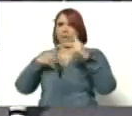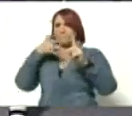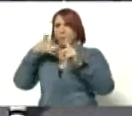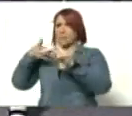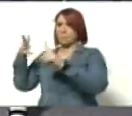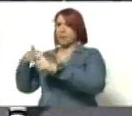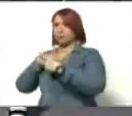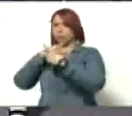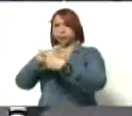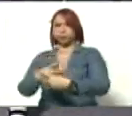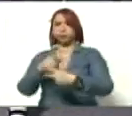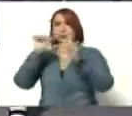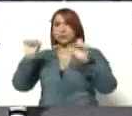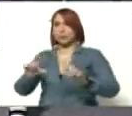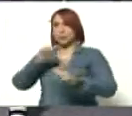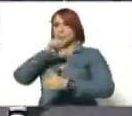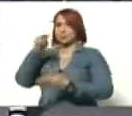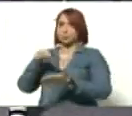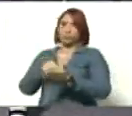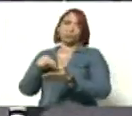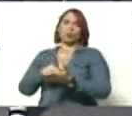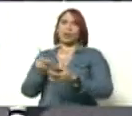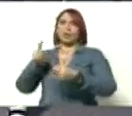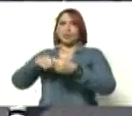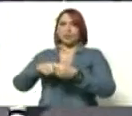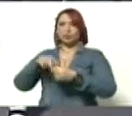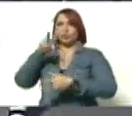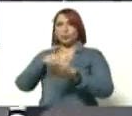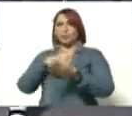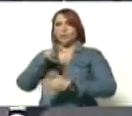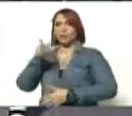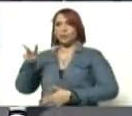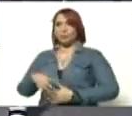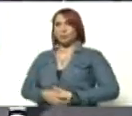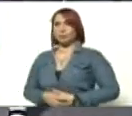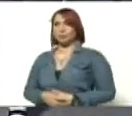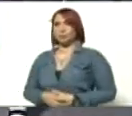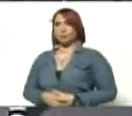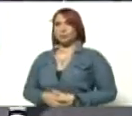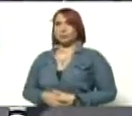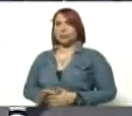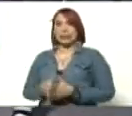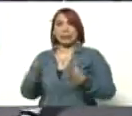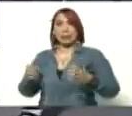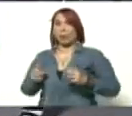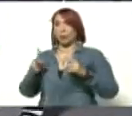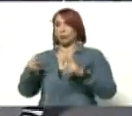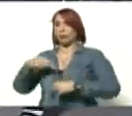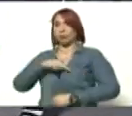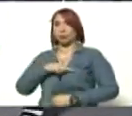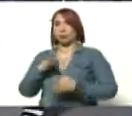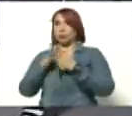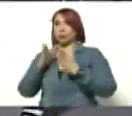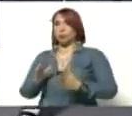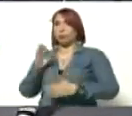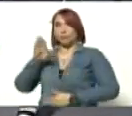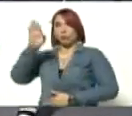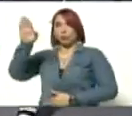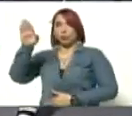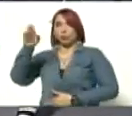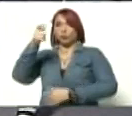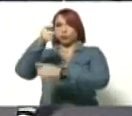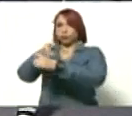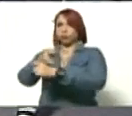Vocacional del Sistema Nacional de Ingreso 2022. Una gran oportunidad para nosotros, los estudiantes, los futuros bachilleres